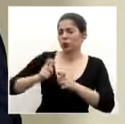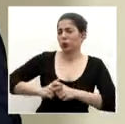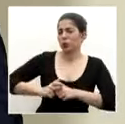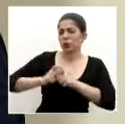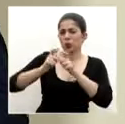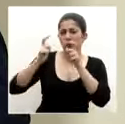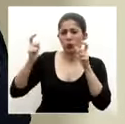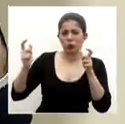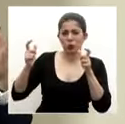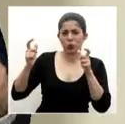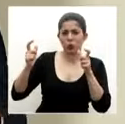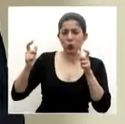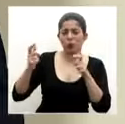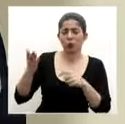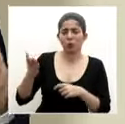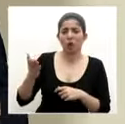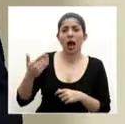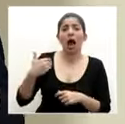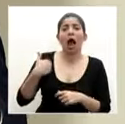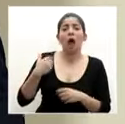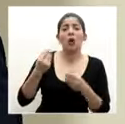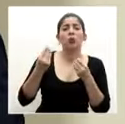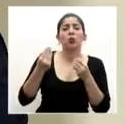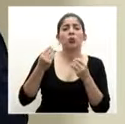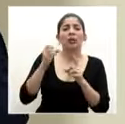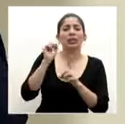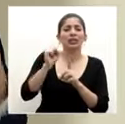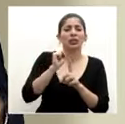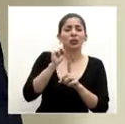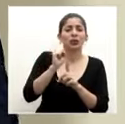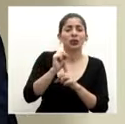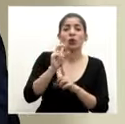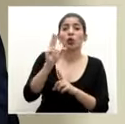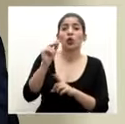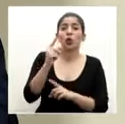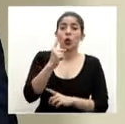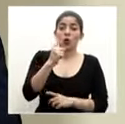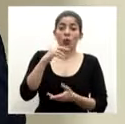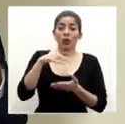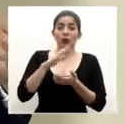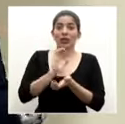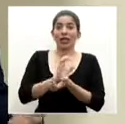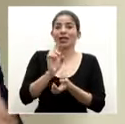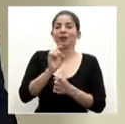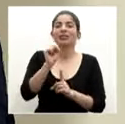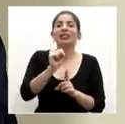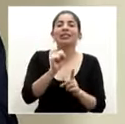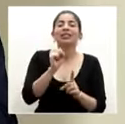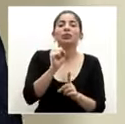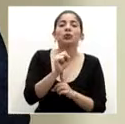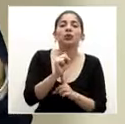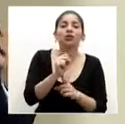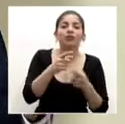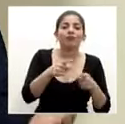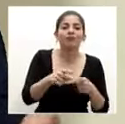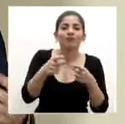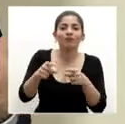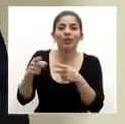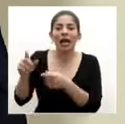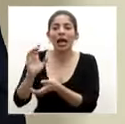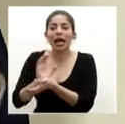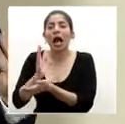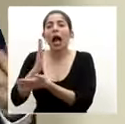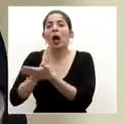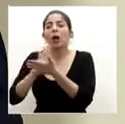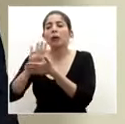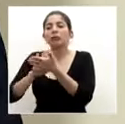grande. Hay muchas situaciones, no es un estudio clínico, son muchas situaciones clínicas, algunos